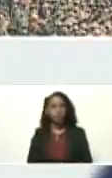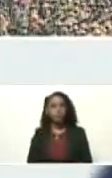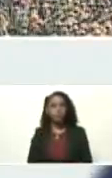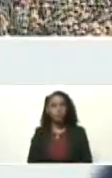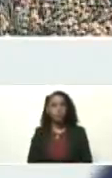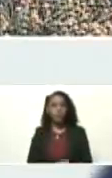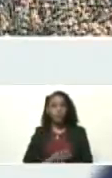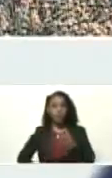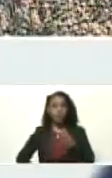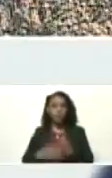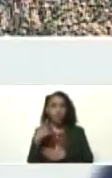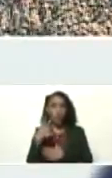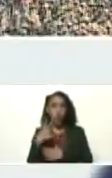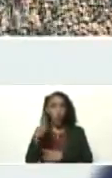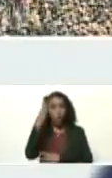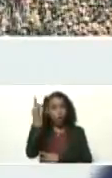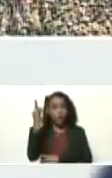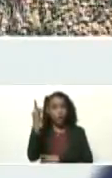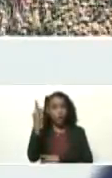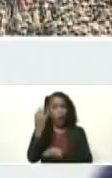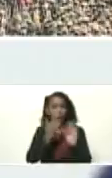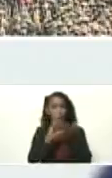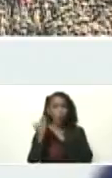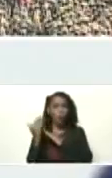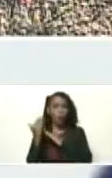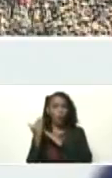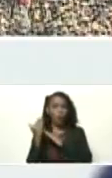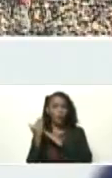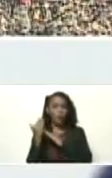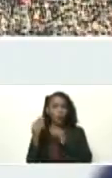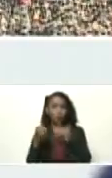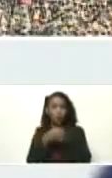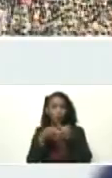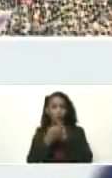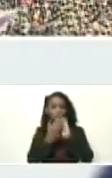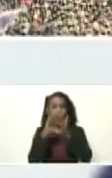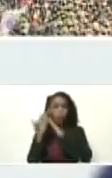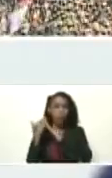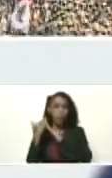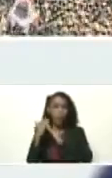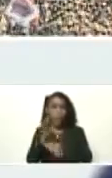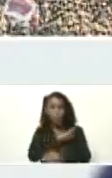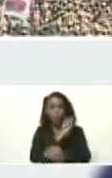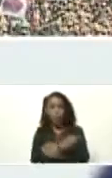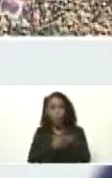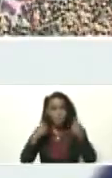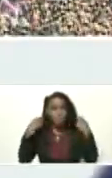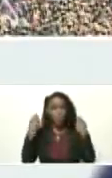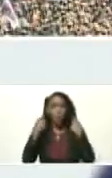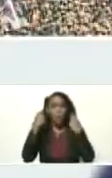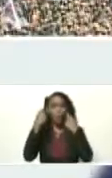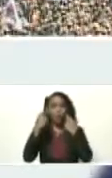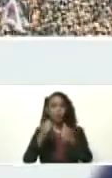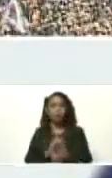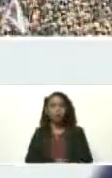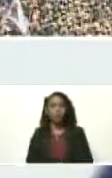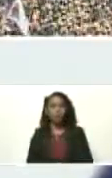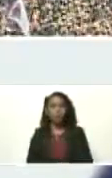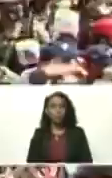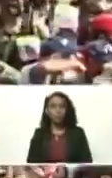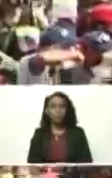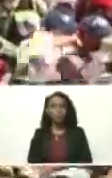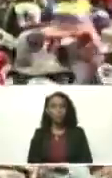Se fundaron los consejos comunales, las comunas, el poder popular.